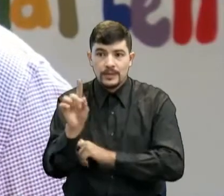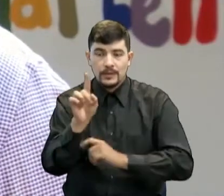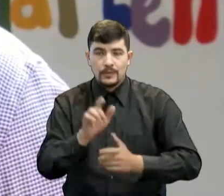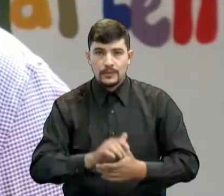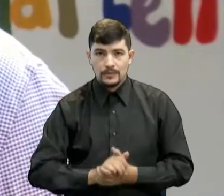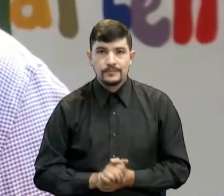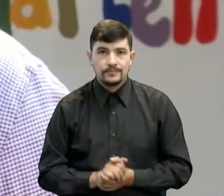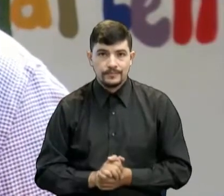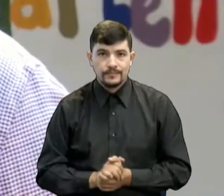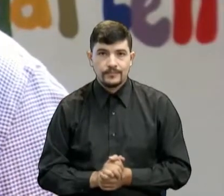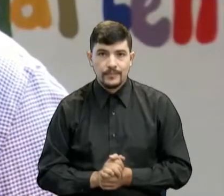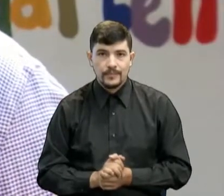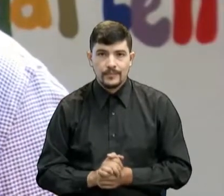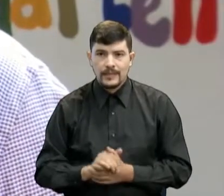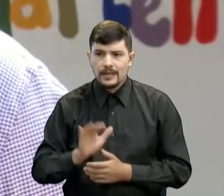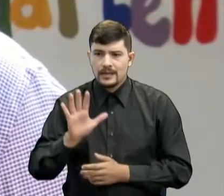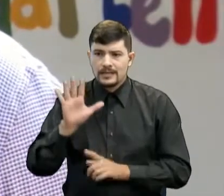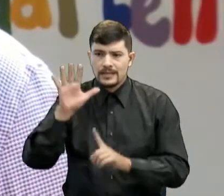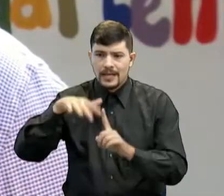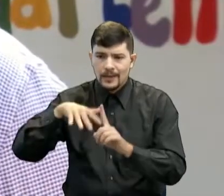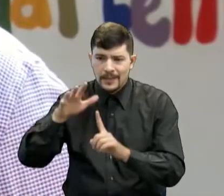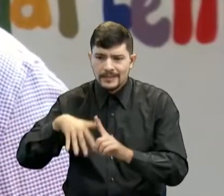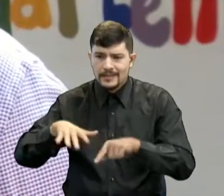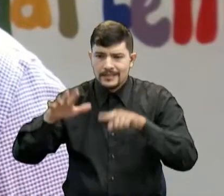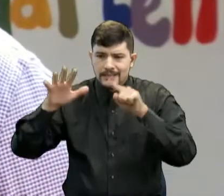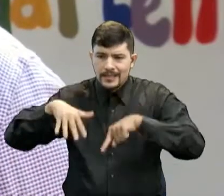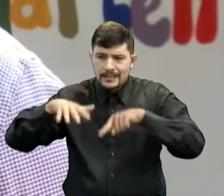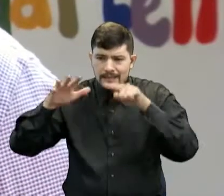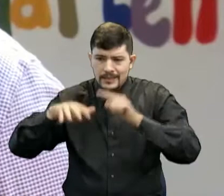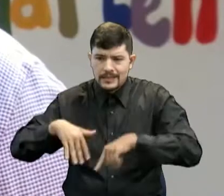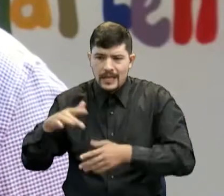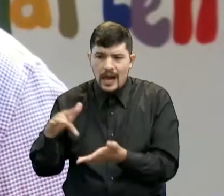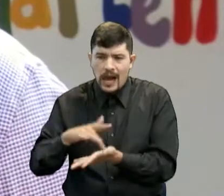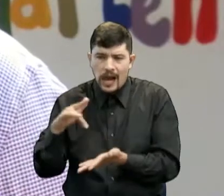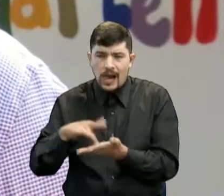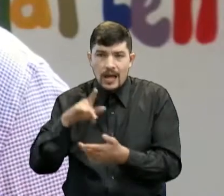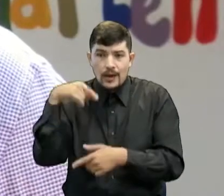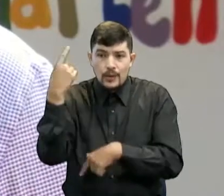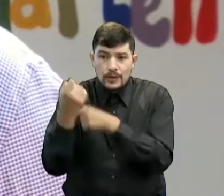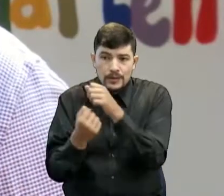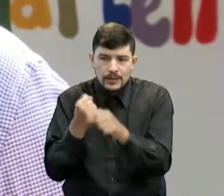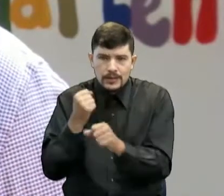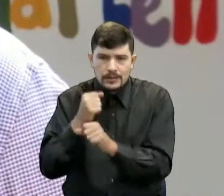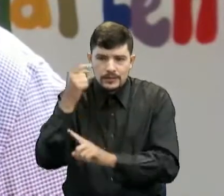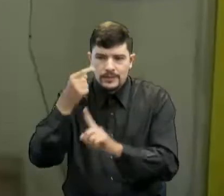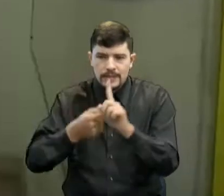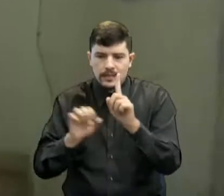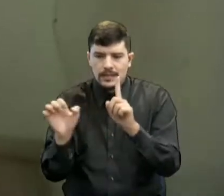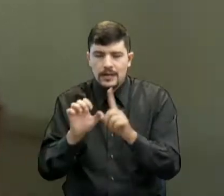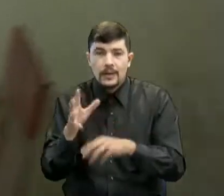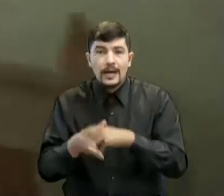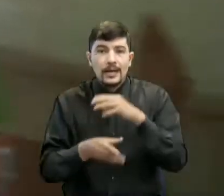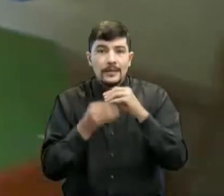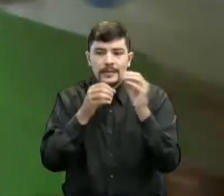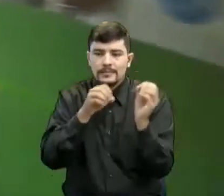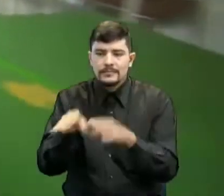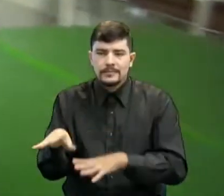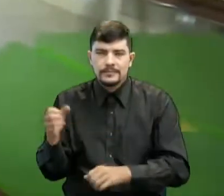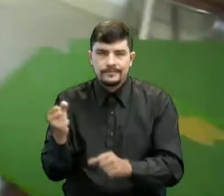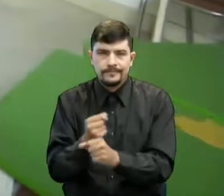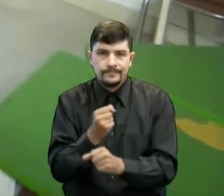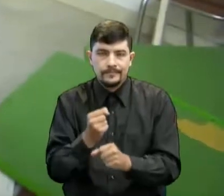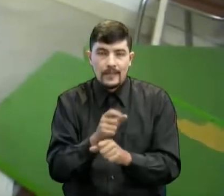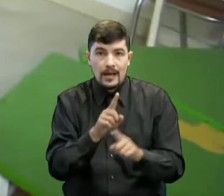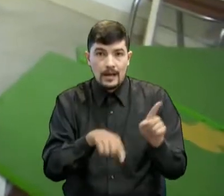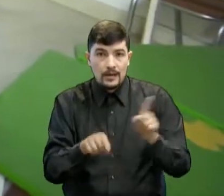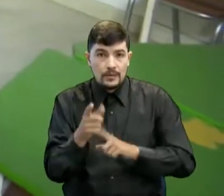con deudas de 4, 5, 6 meses a enero, sino que además siguen sin empleo. Asimismo, los padres de familia